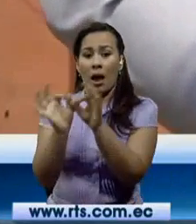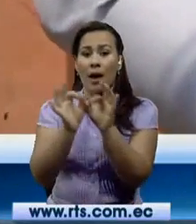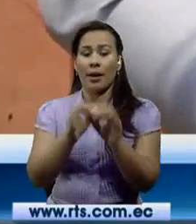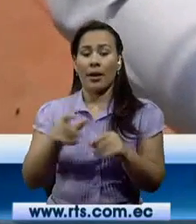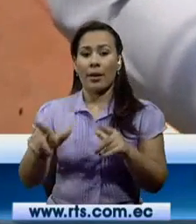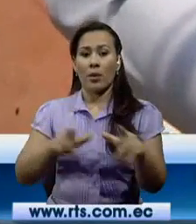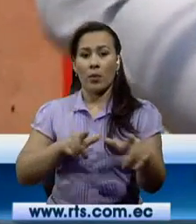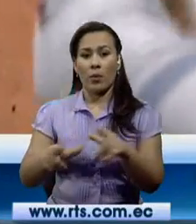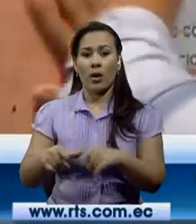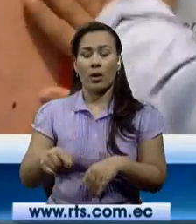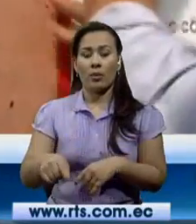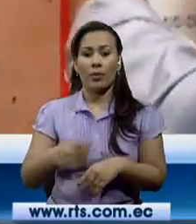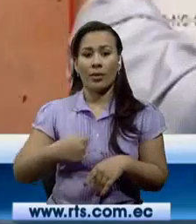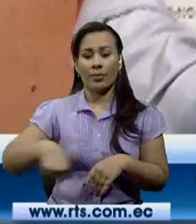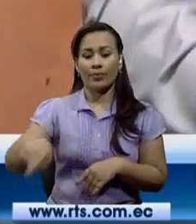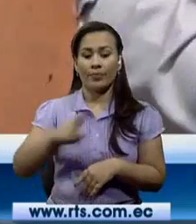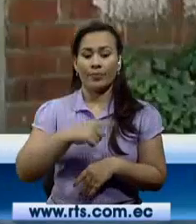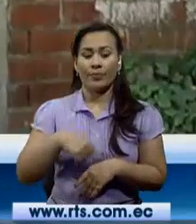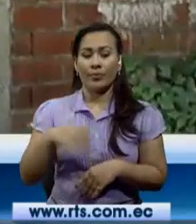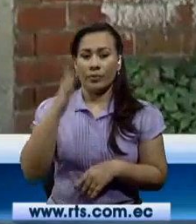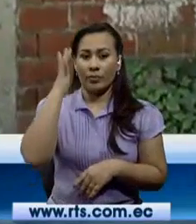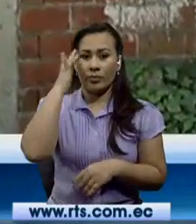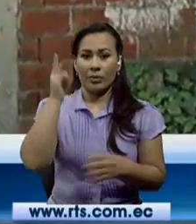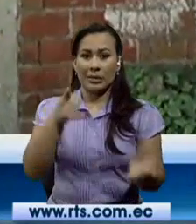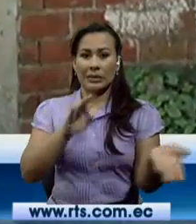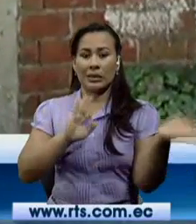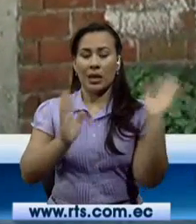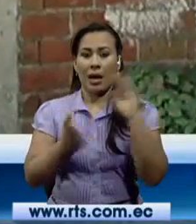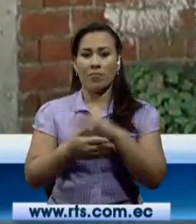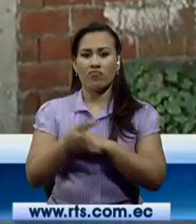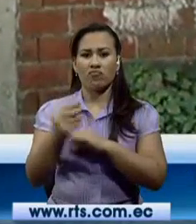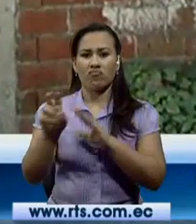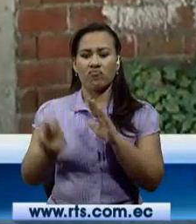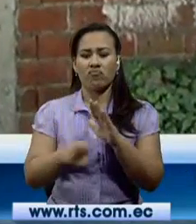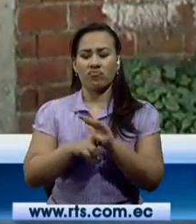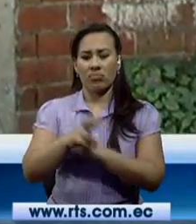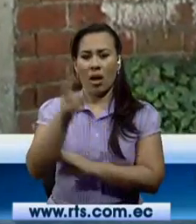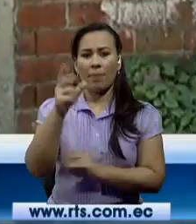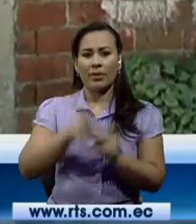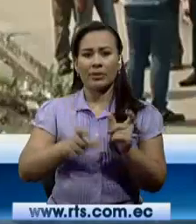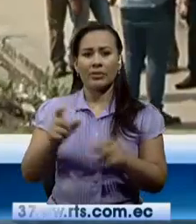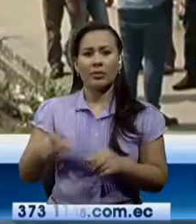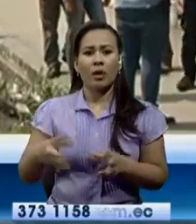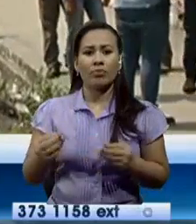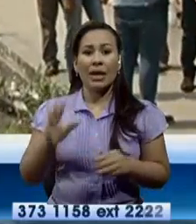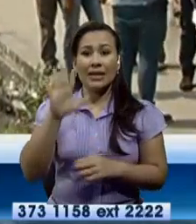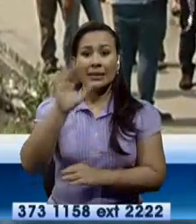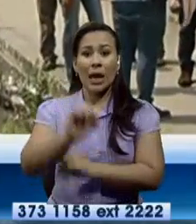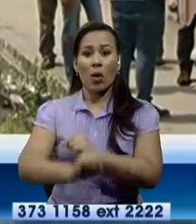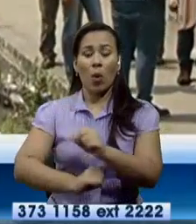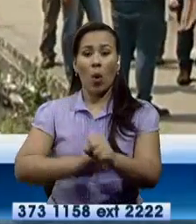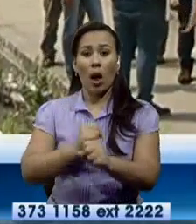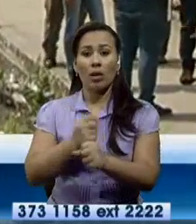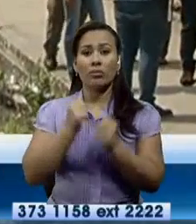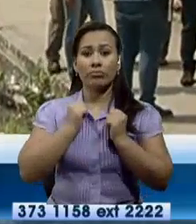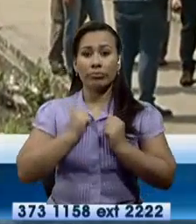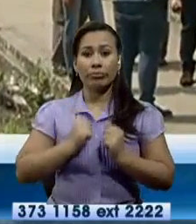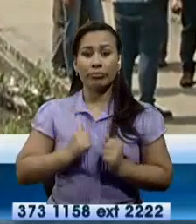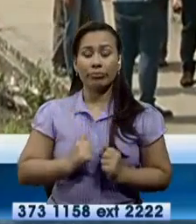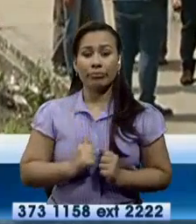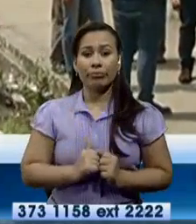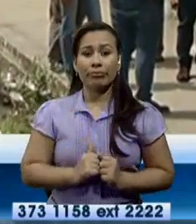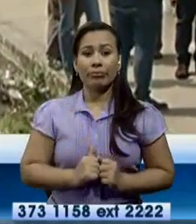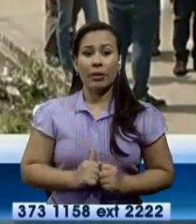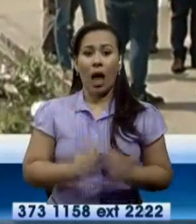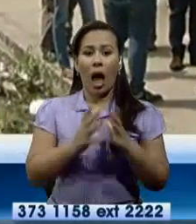demoler los restos de la vivienda que se convirtió en guarida y foco infeccioso. 5 años de padecimiento están